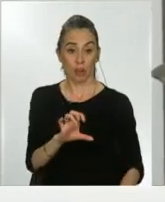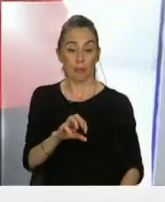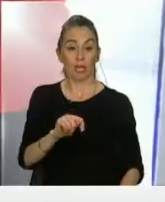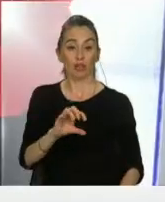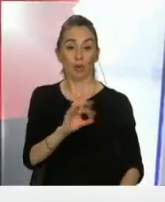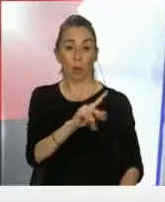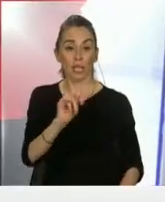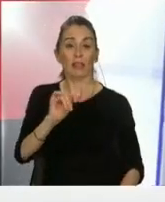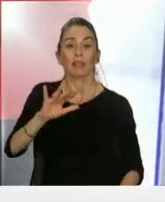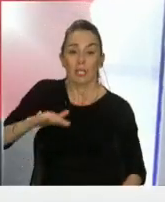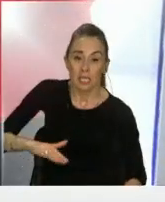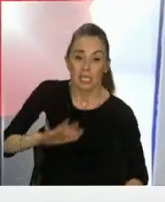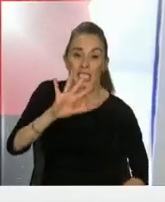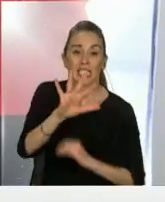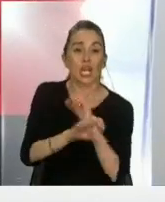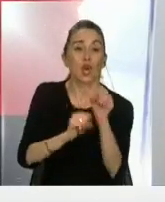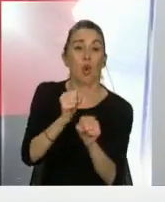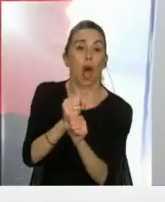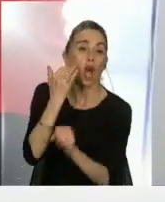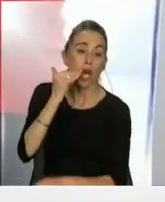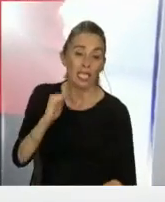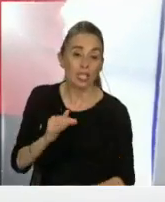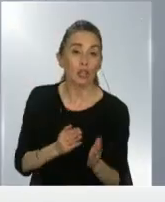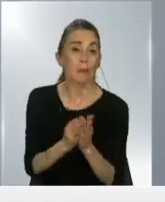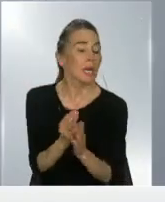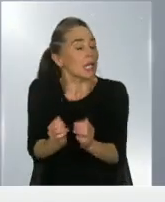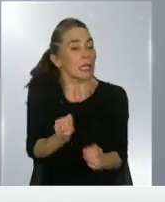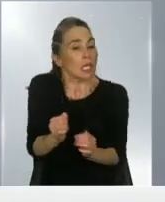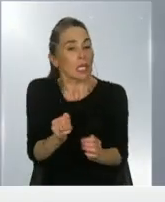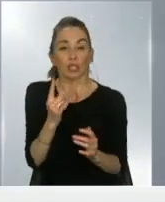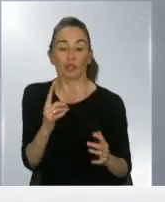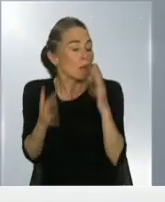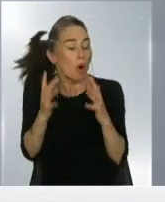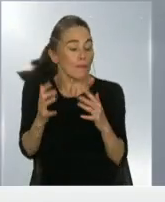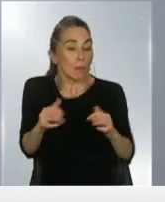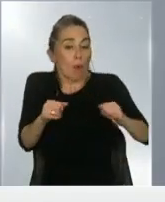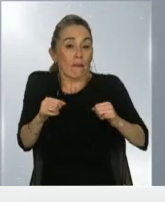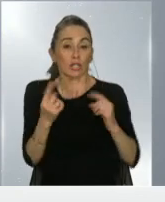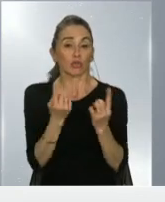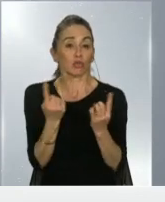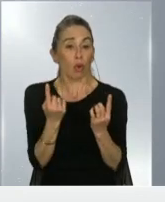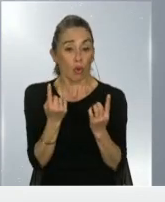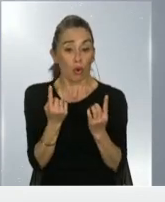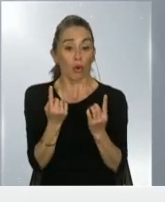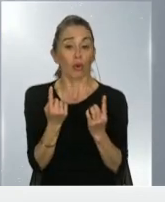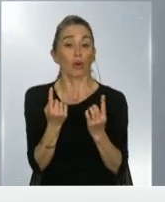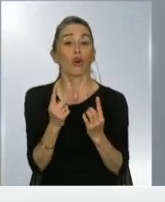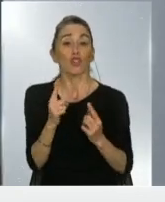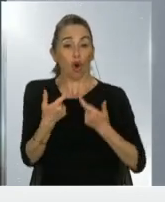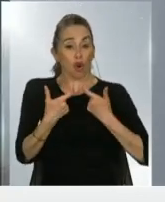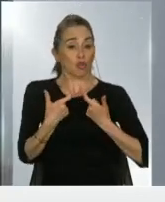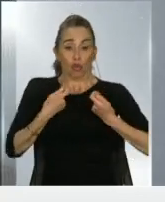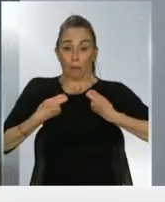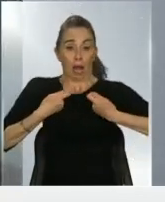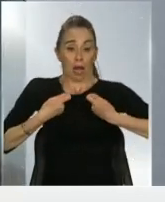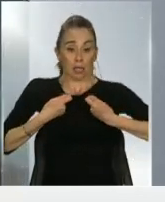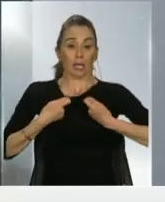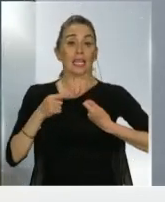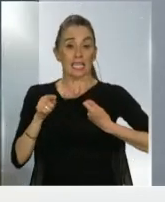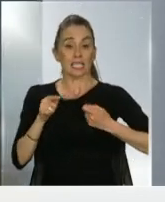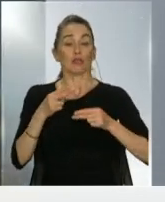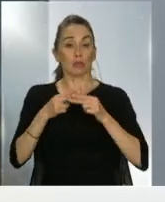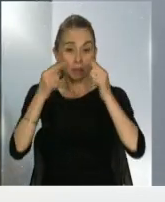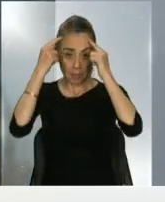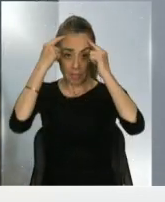tenía 5 años. Al comienzo eran tics, movimientos involuntarios. Esa es una de las manifestaciones del